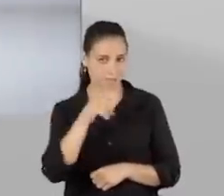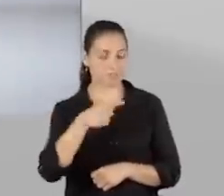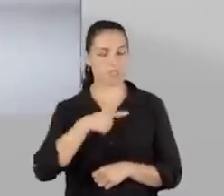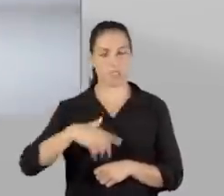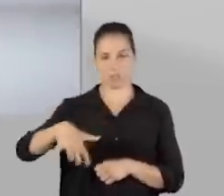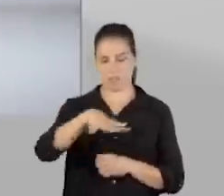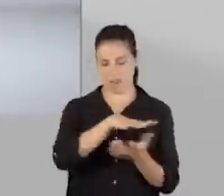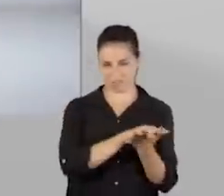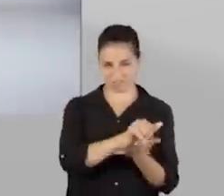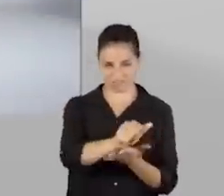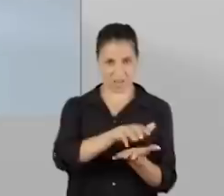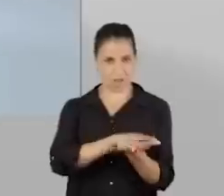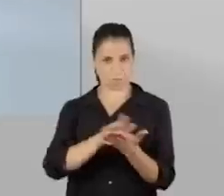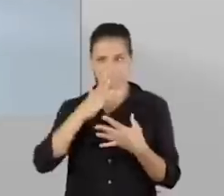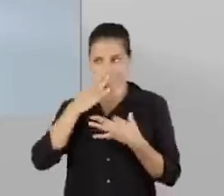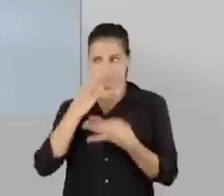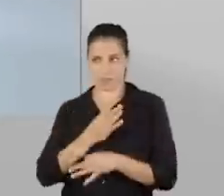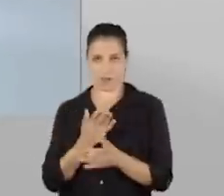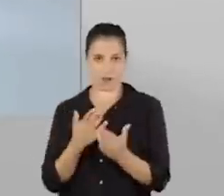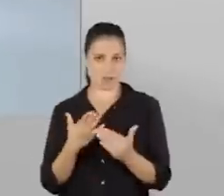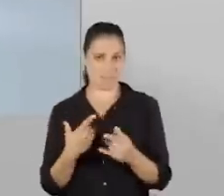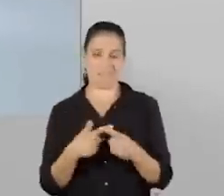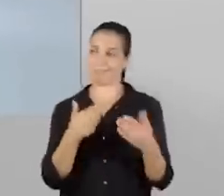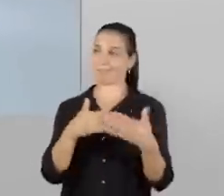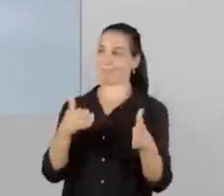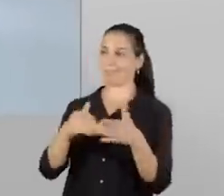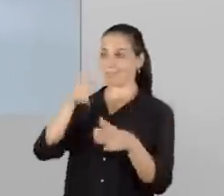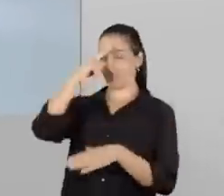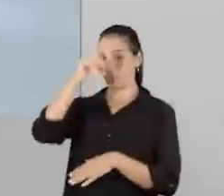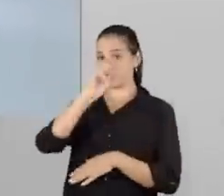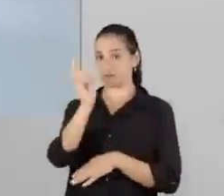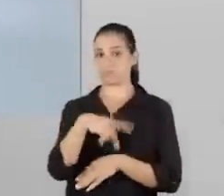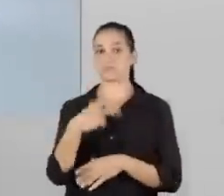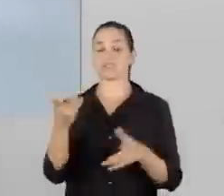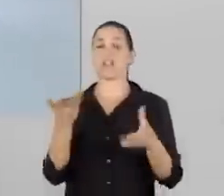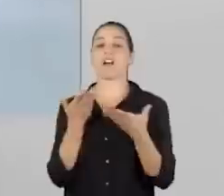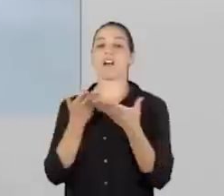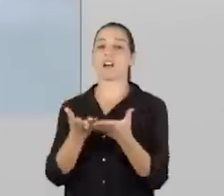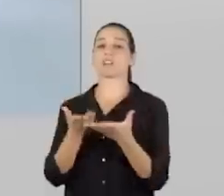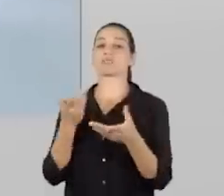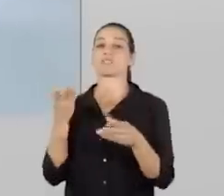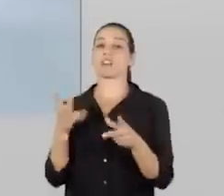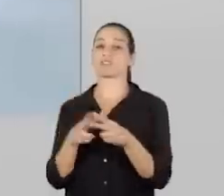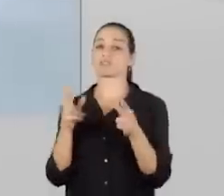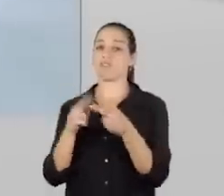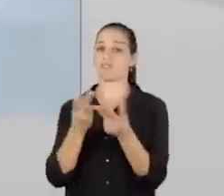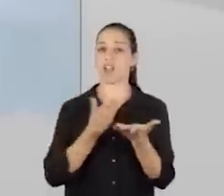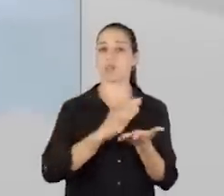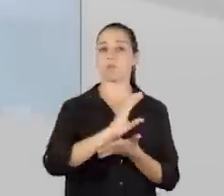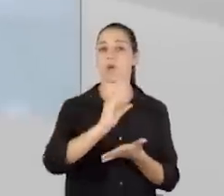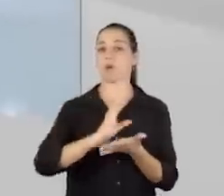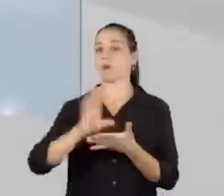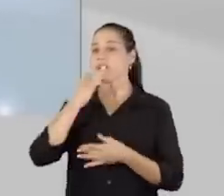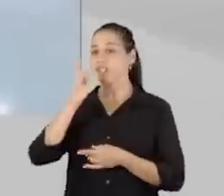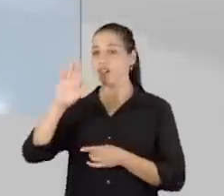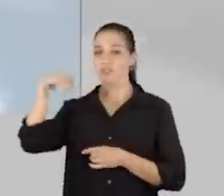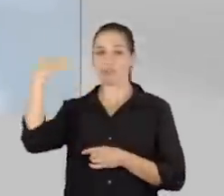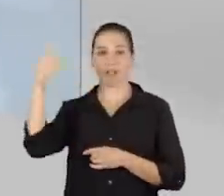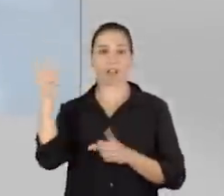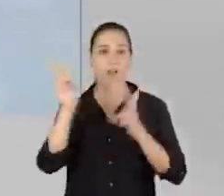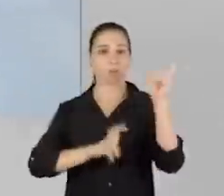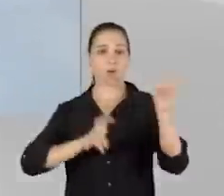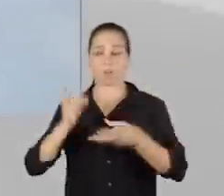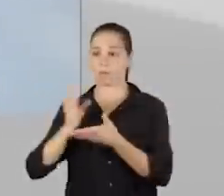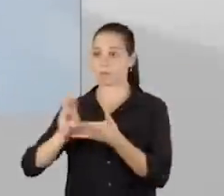de inseguridad y que está dando las ayudas sociales las ayudas de vivienda Pues a los que vienen de fuera y no a quien de verdad lo